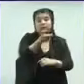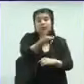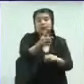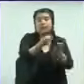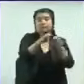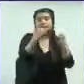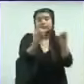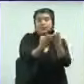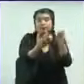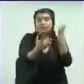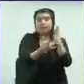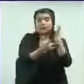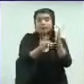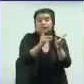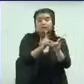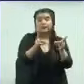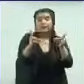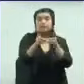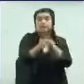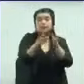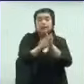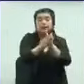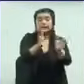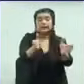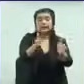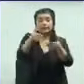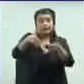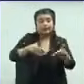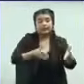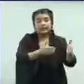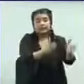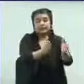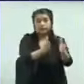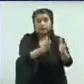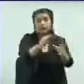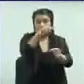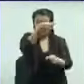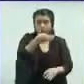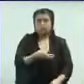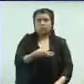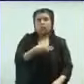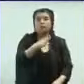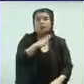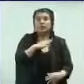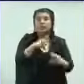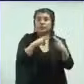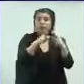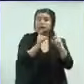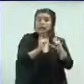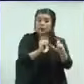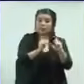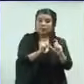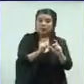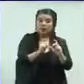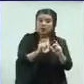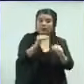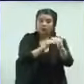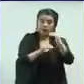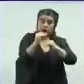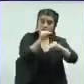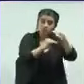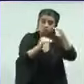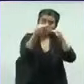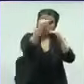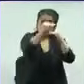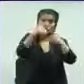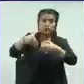maquinaria para la Dirección General de Caminos para asegurar la posibilidad del mantenimiento y construcción de carreteras, pero